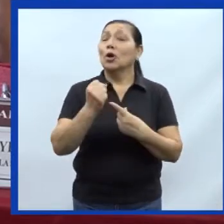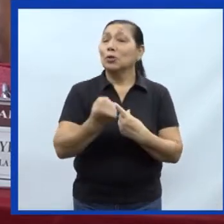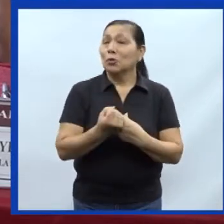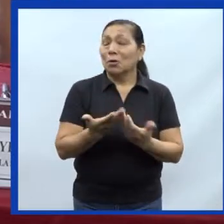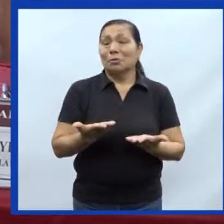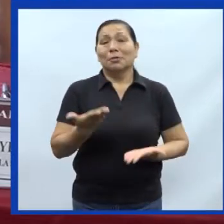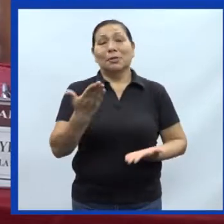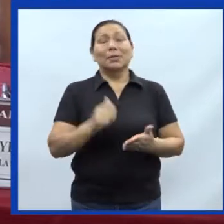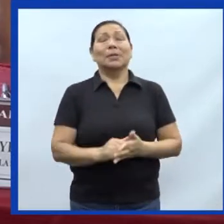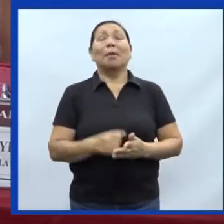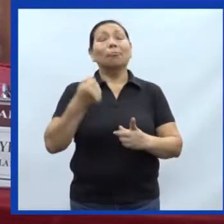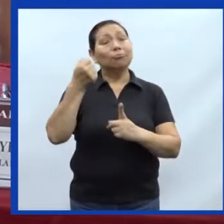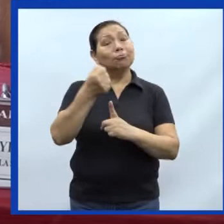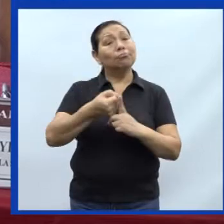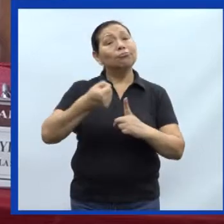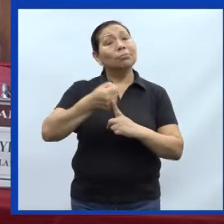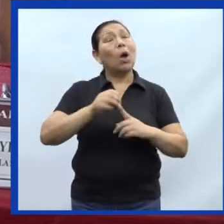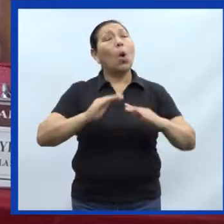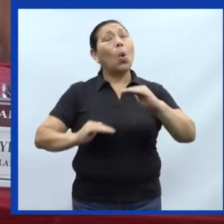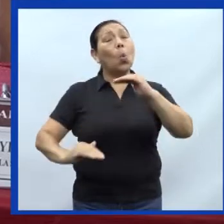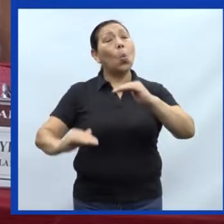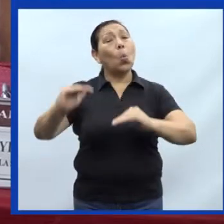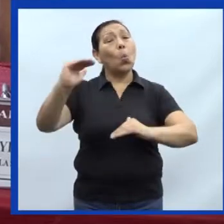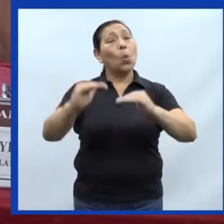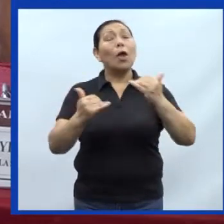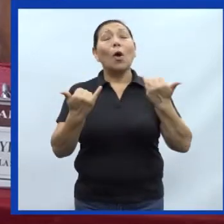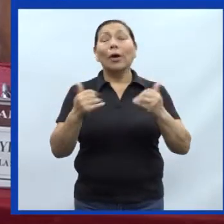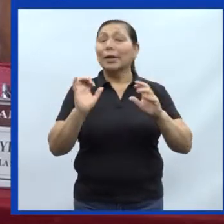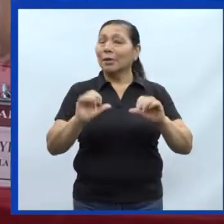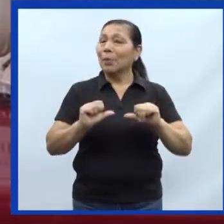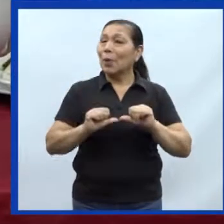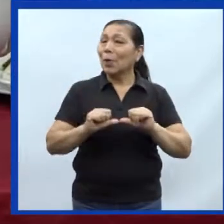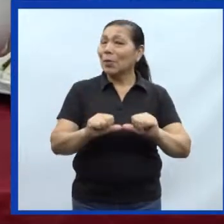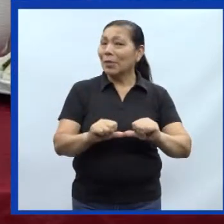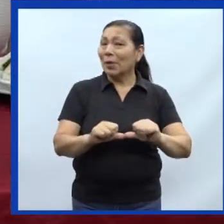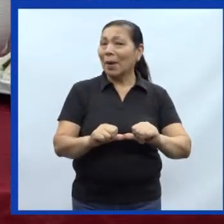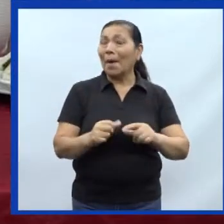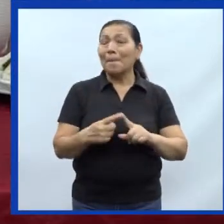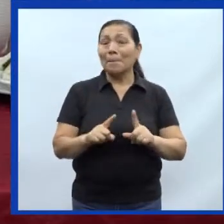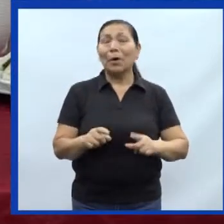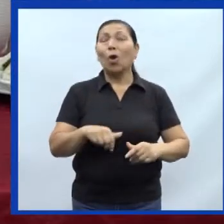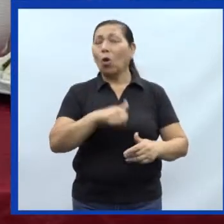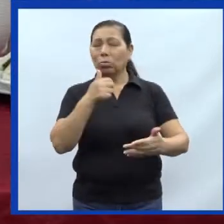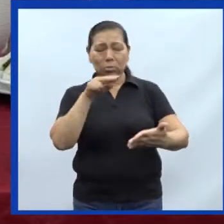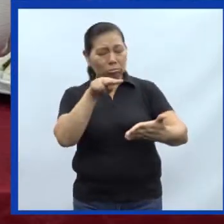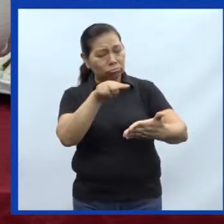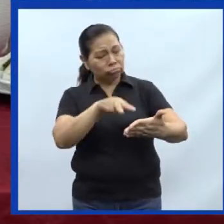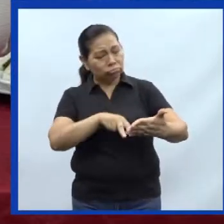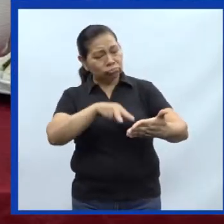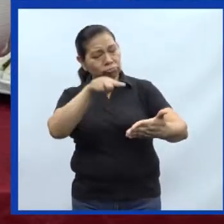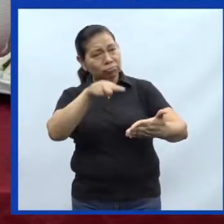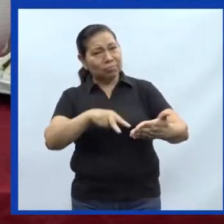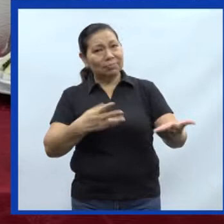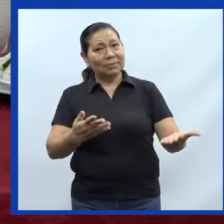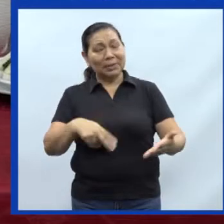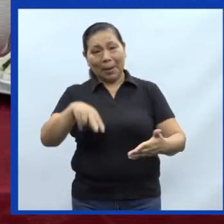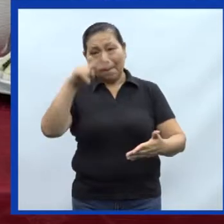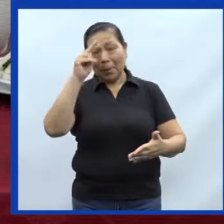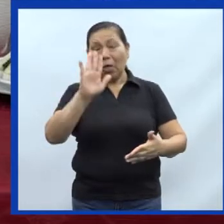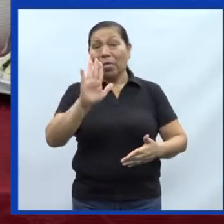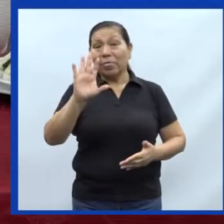para vencer algunas desigualdades que todavía hoy persisten. Que otro día revisaba una encuesta que decía que en el